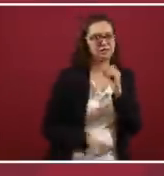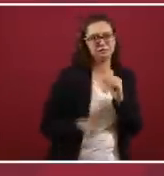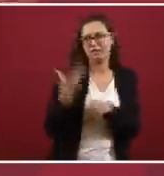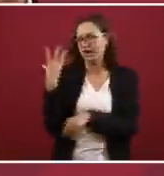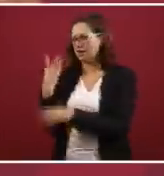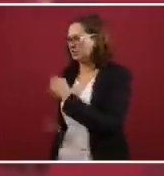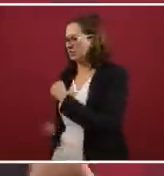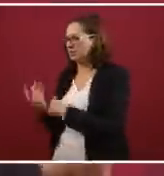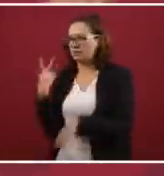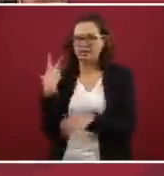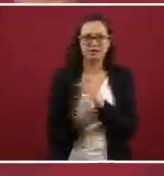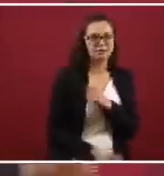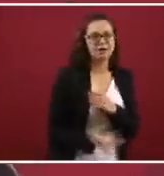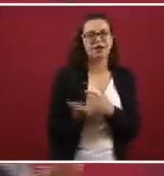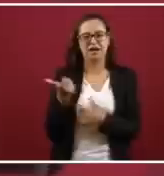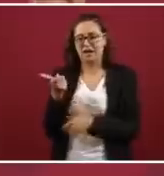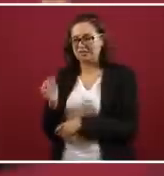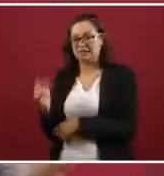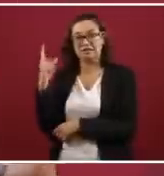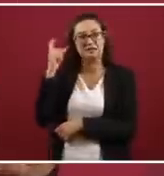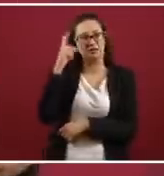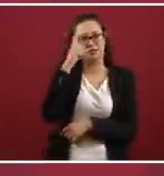un elefante, ¿sí?